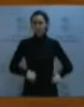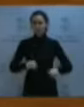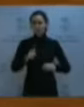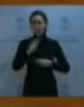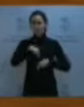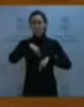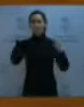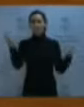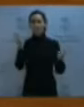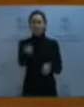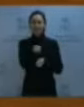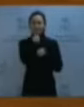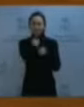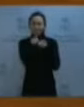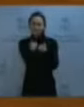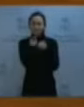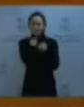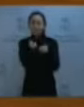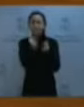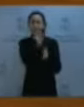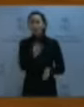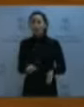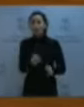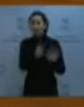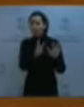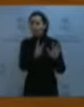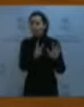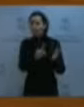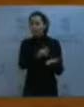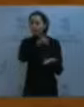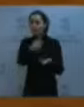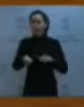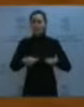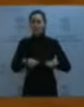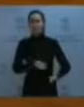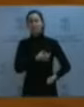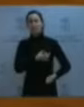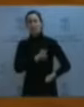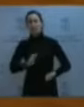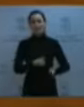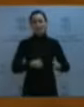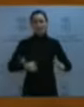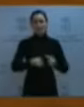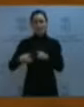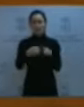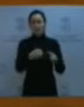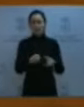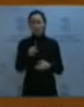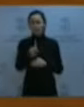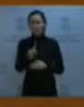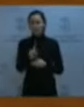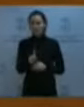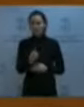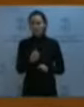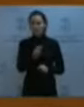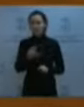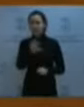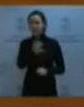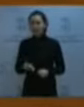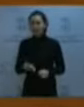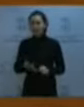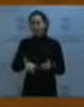quería disminuir la tasa de interinidad al 8%. Ha llegado una negociación con los sindicatos y en educación primaria estamos por encima del 25%. El año que viene llegaremos a